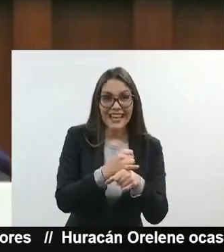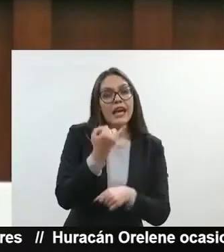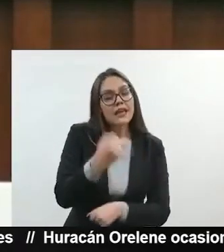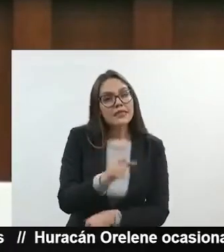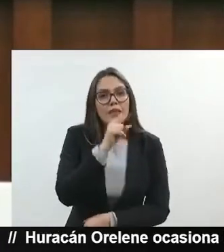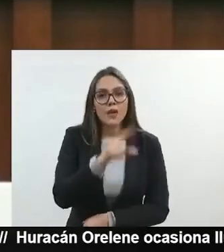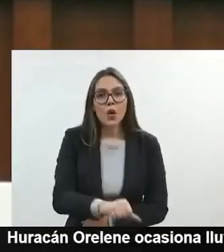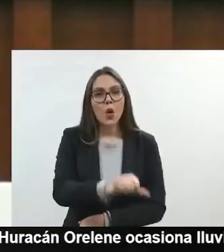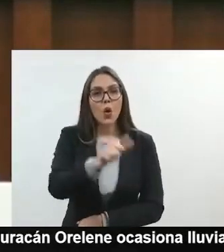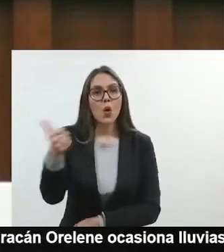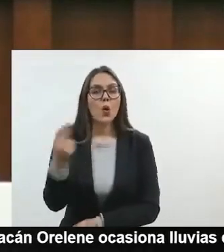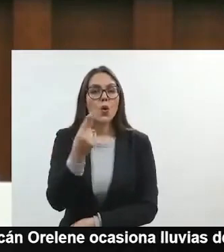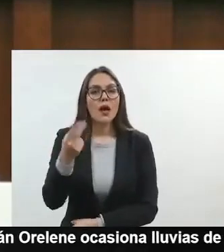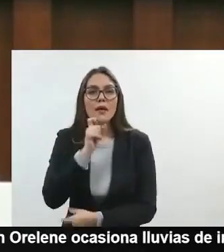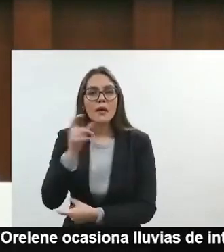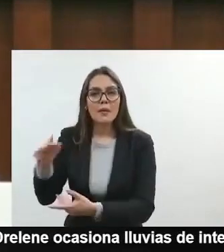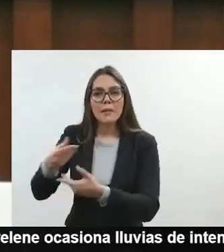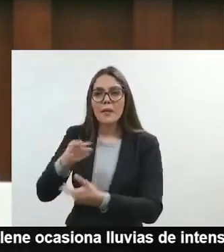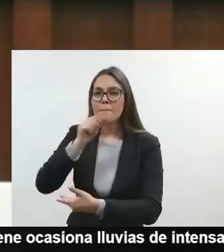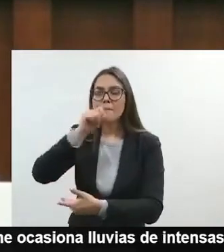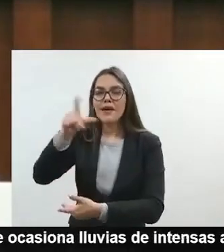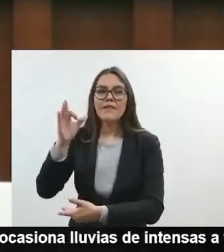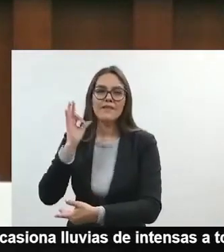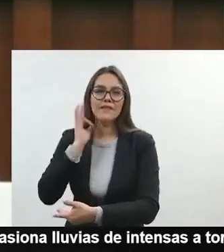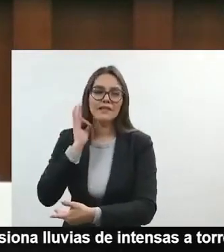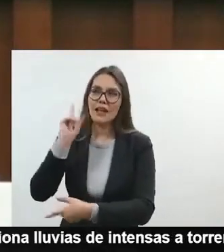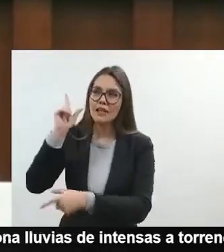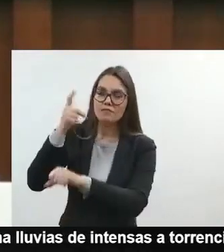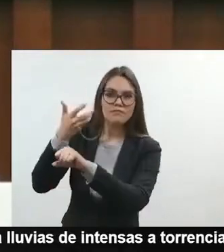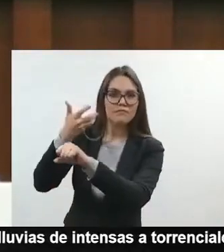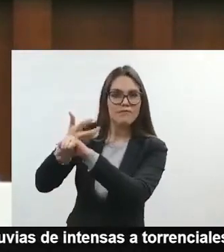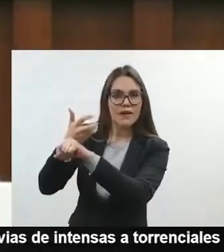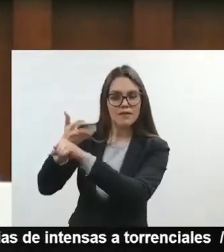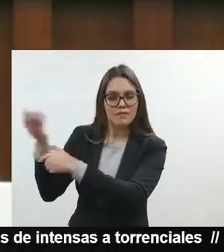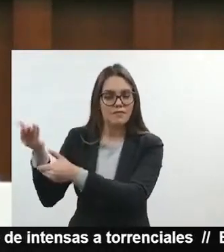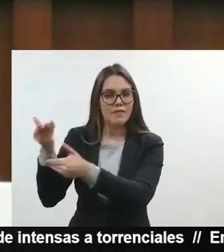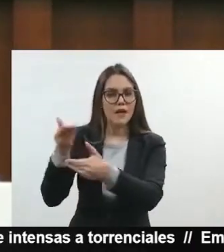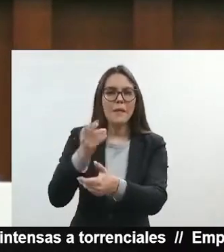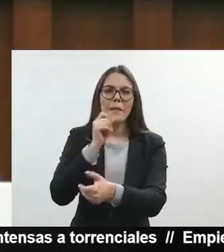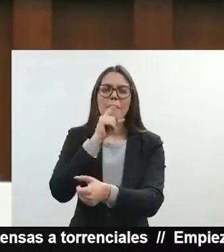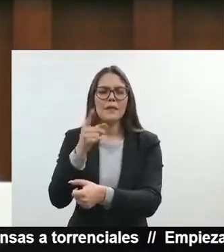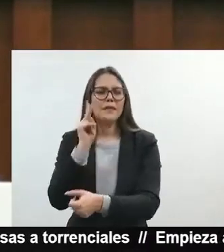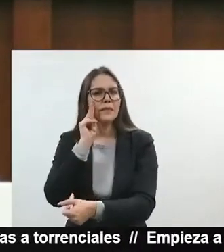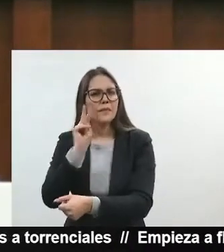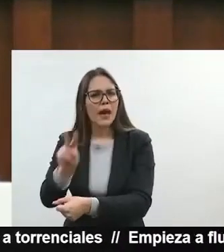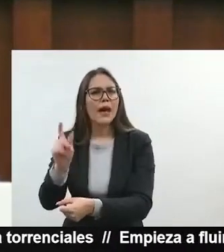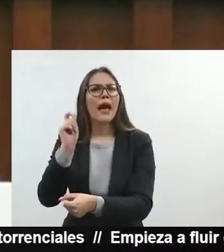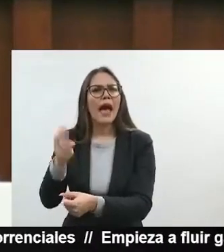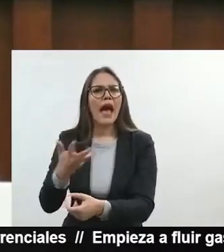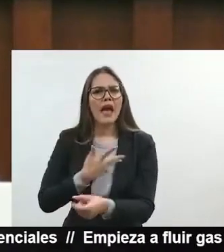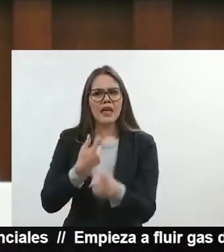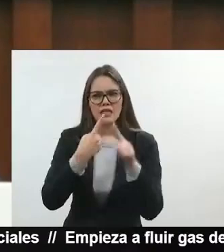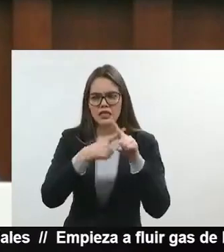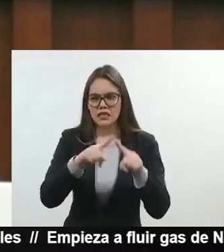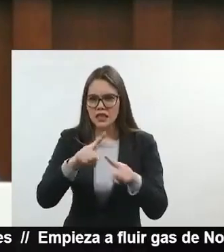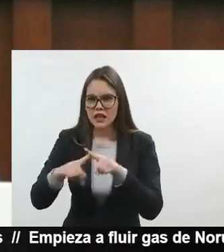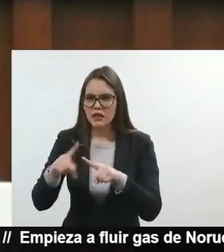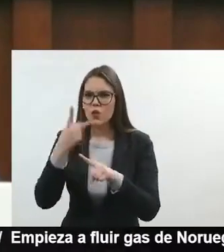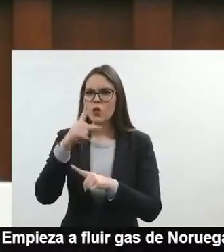la Fiscalía estadounidense ante las autoridades judiciales, se encontraban interceptaciones de